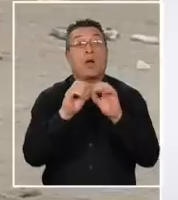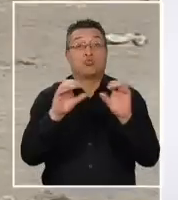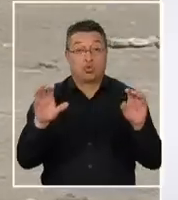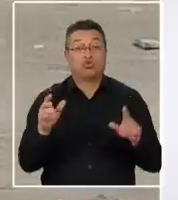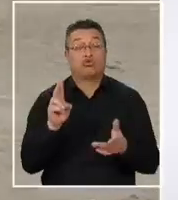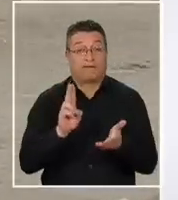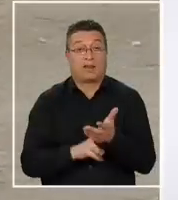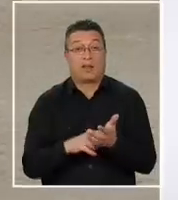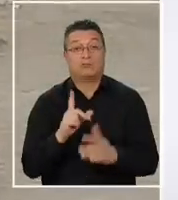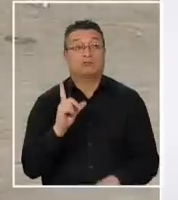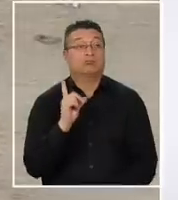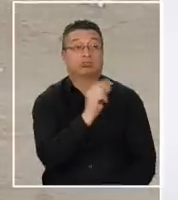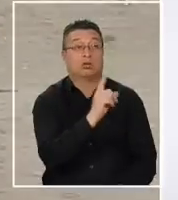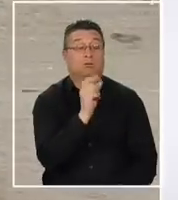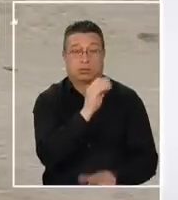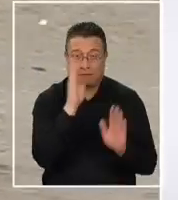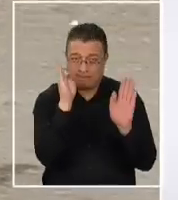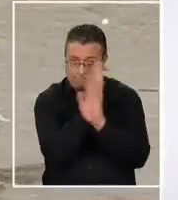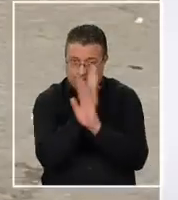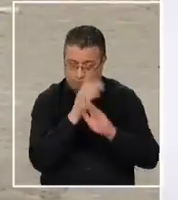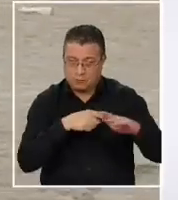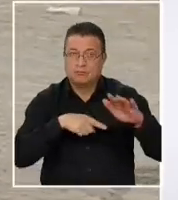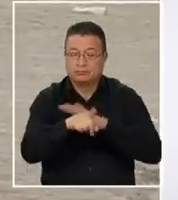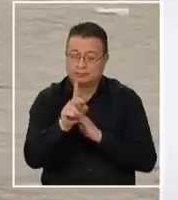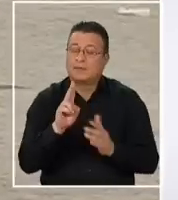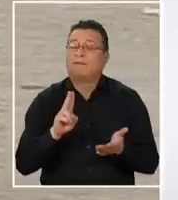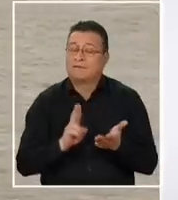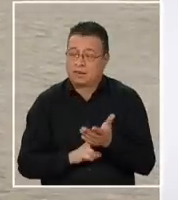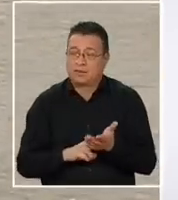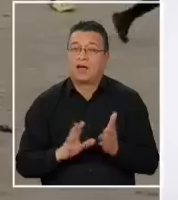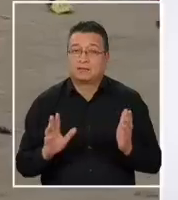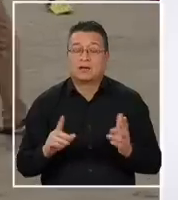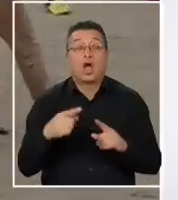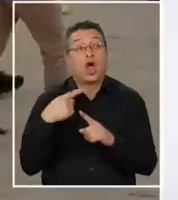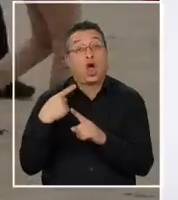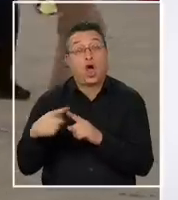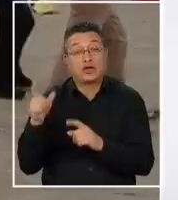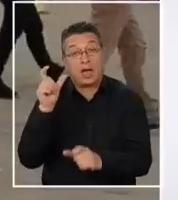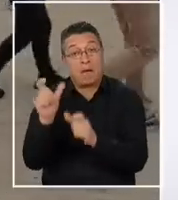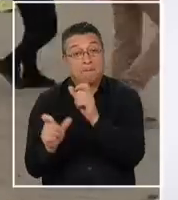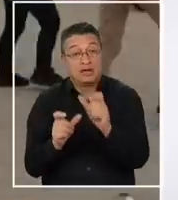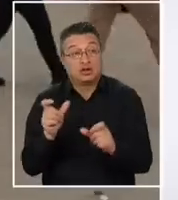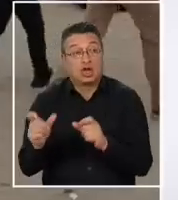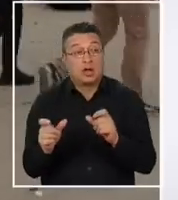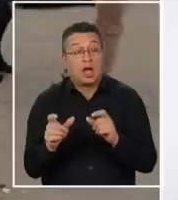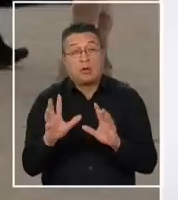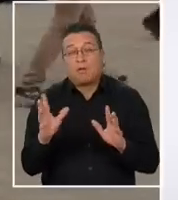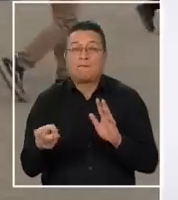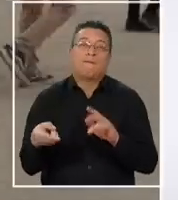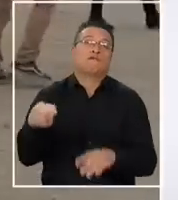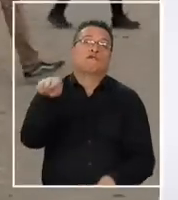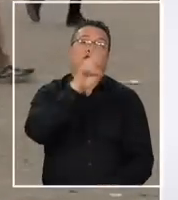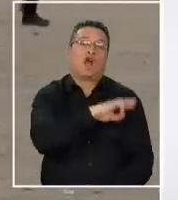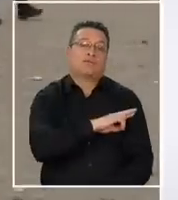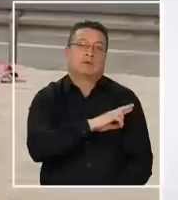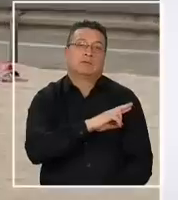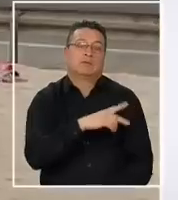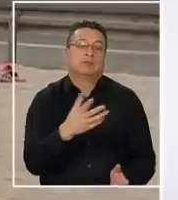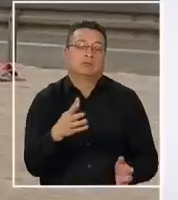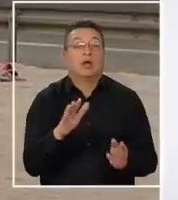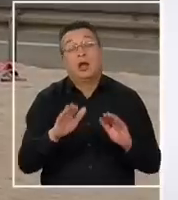se han ido por pasos no habilitados. Otras personas se han devuelto y